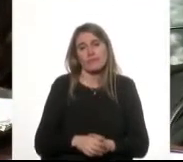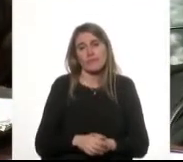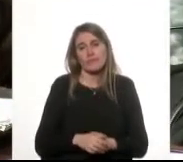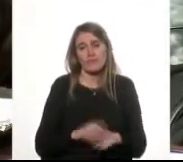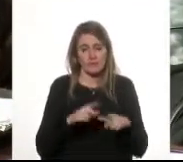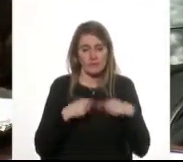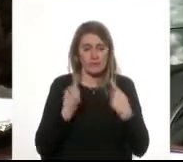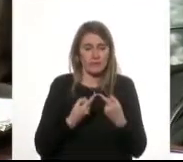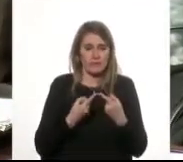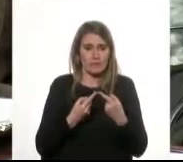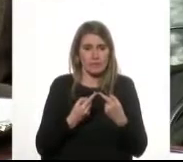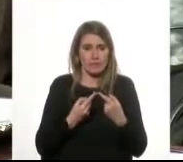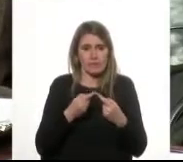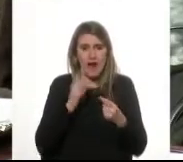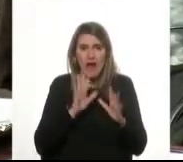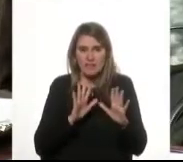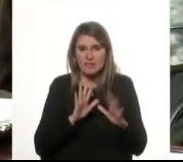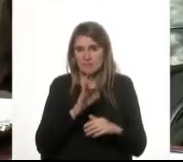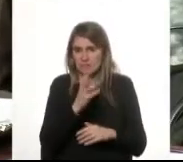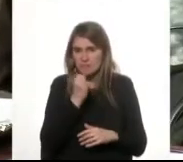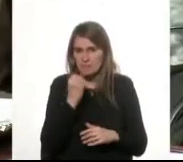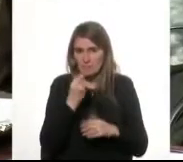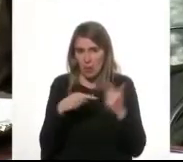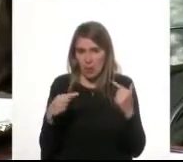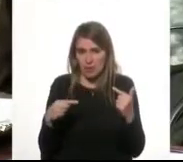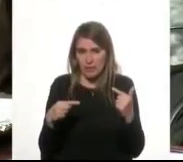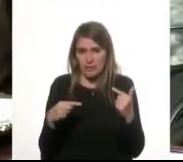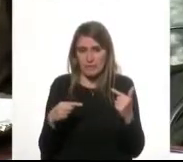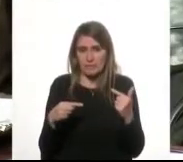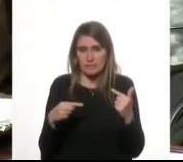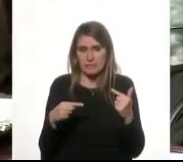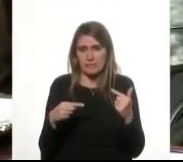para tomar cosas de ese tipo?